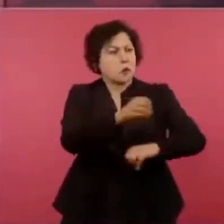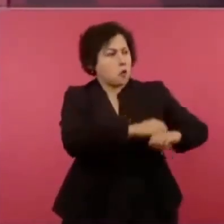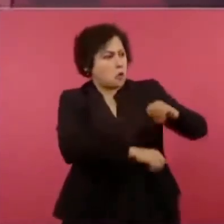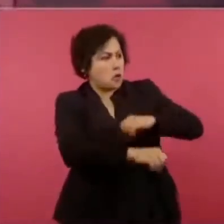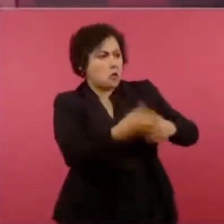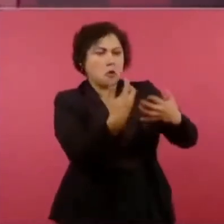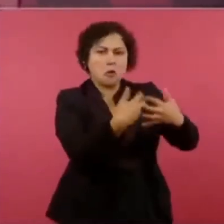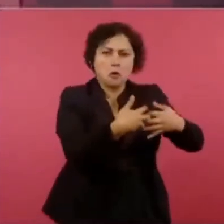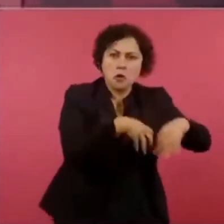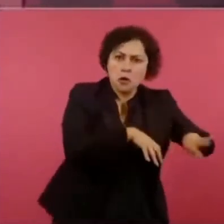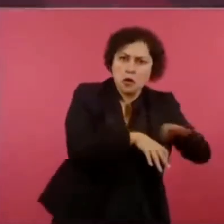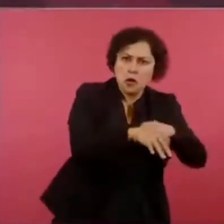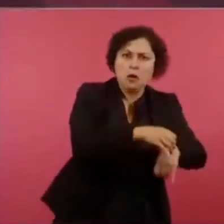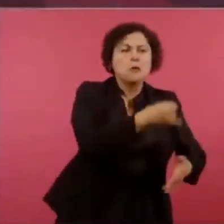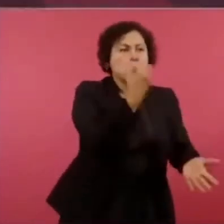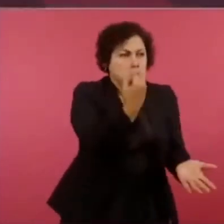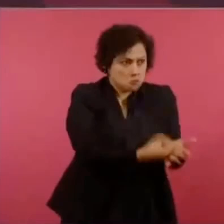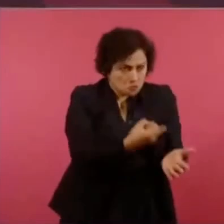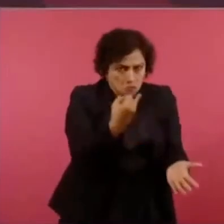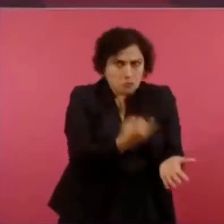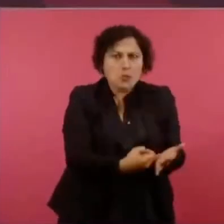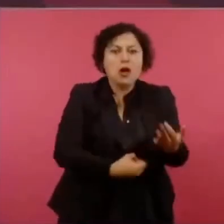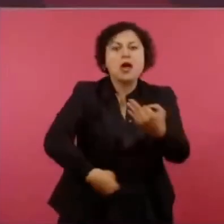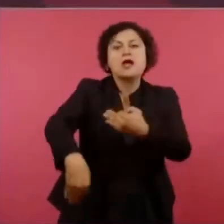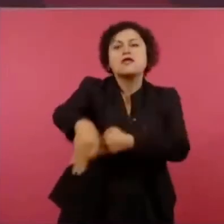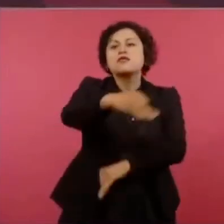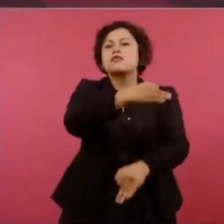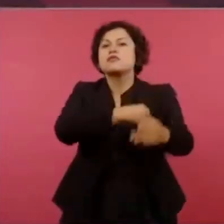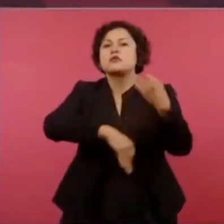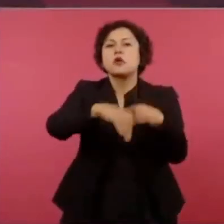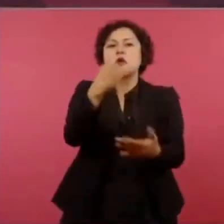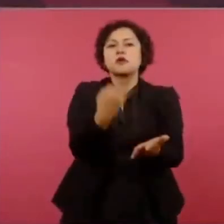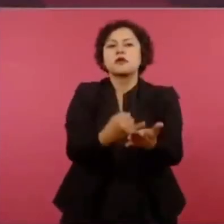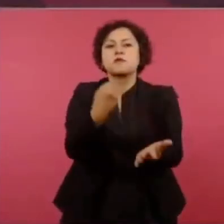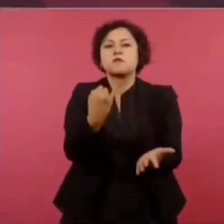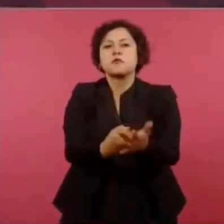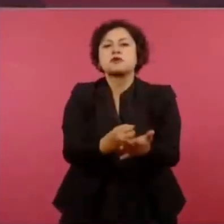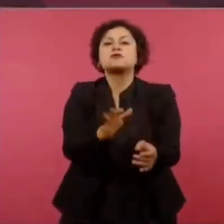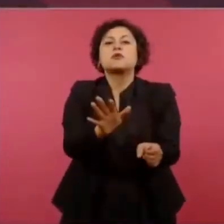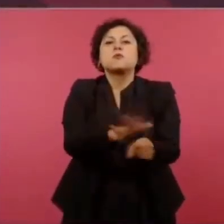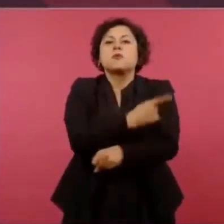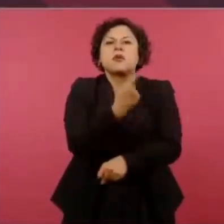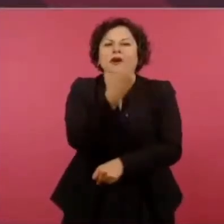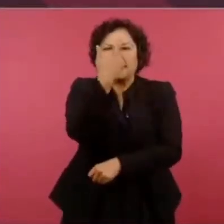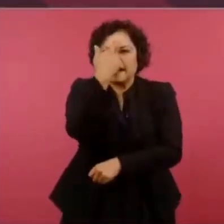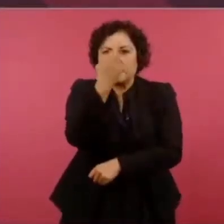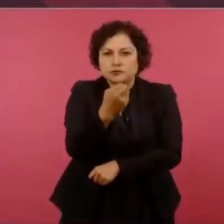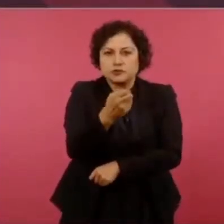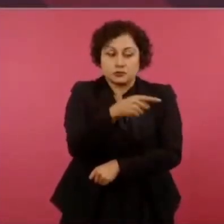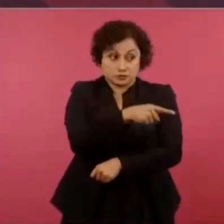pagan impuestos. Porque cuando se compra una mercancía ahí va incluido un impuesto.